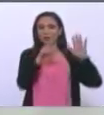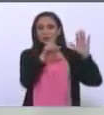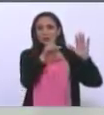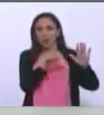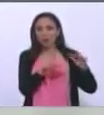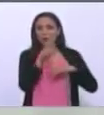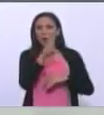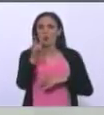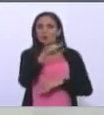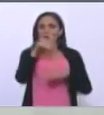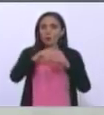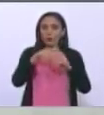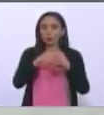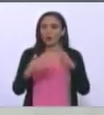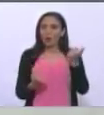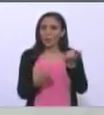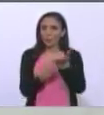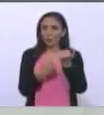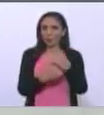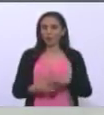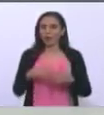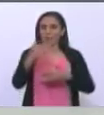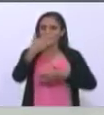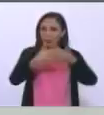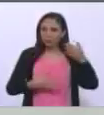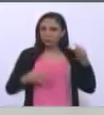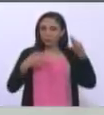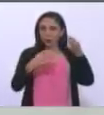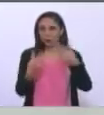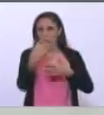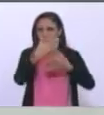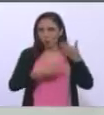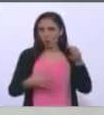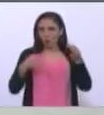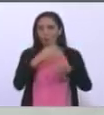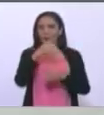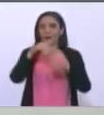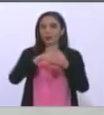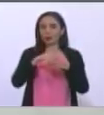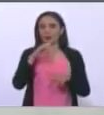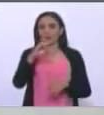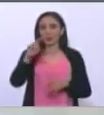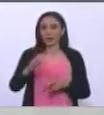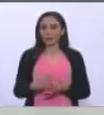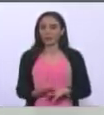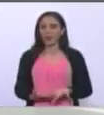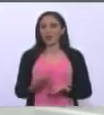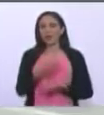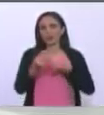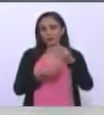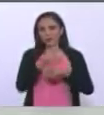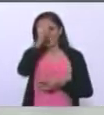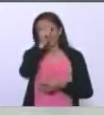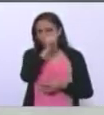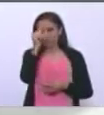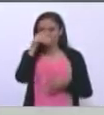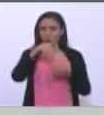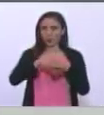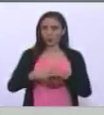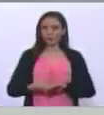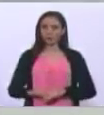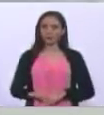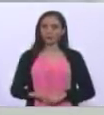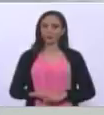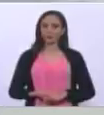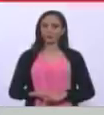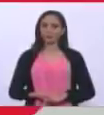6.190.612 votos, de acuerdo con el segundo boletín emitido por el Consejo Nacional Electoral tras las elecciones de este domingo 20 de